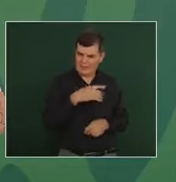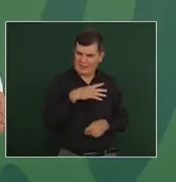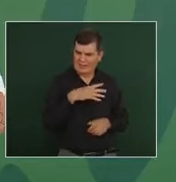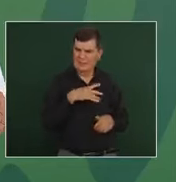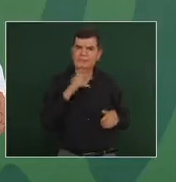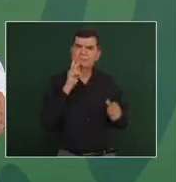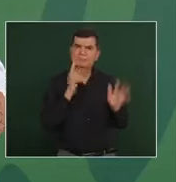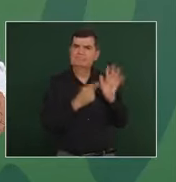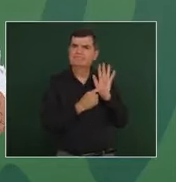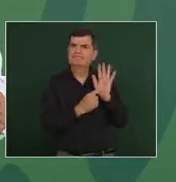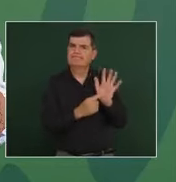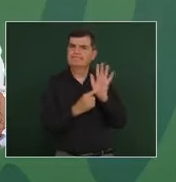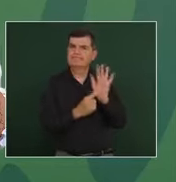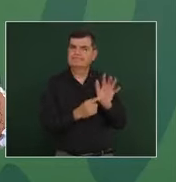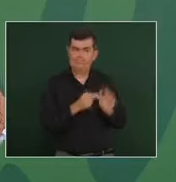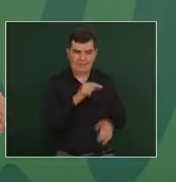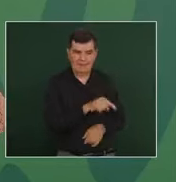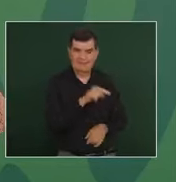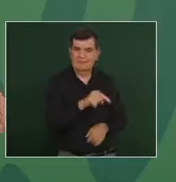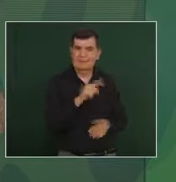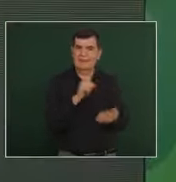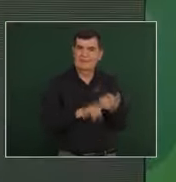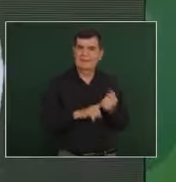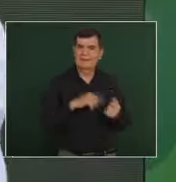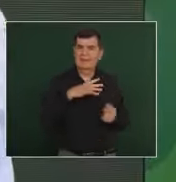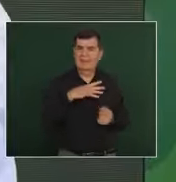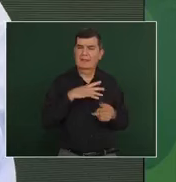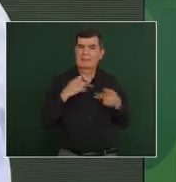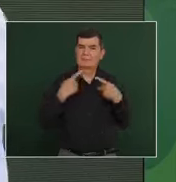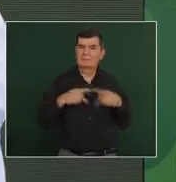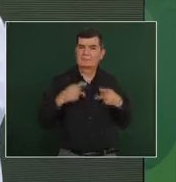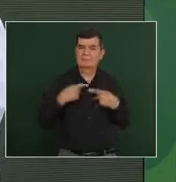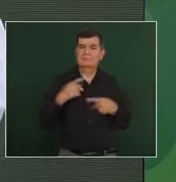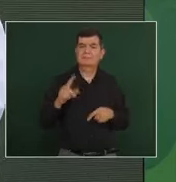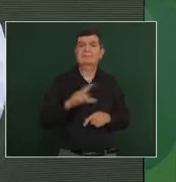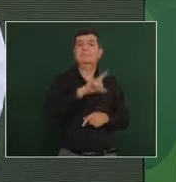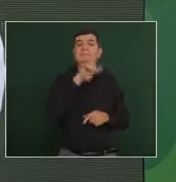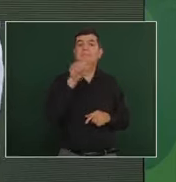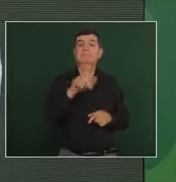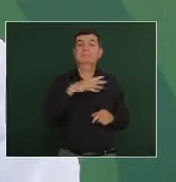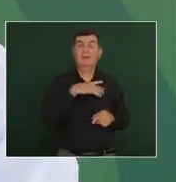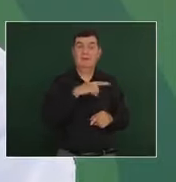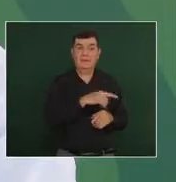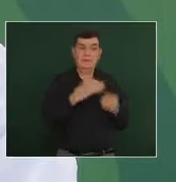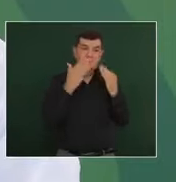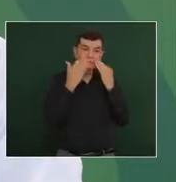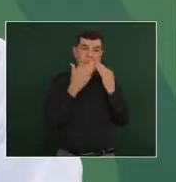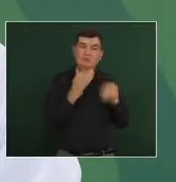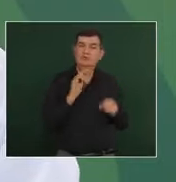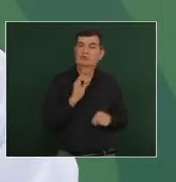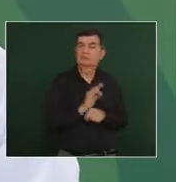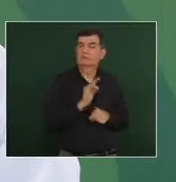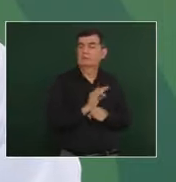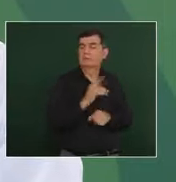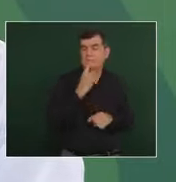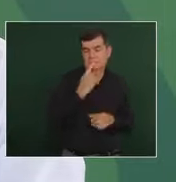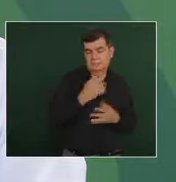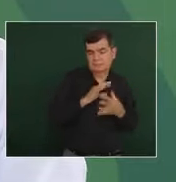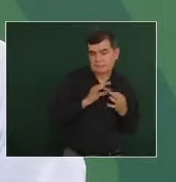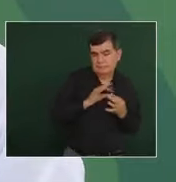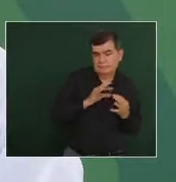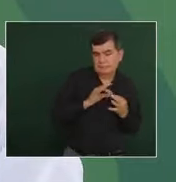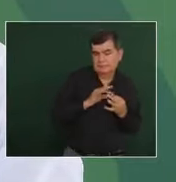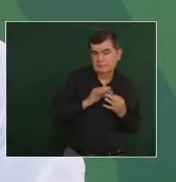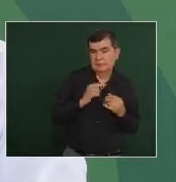de que liberaron a personas que luego, como testigos protegidos, declararon